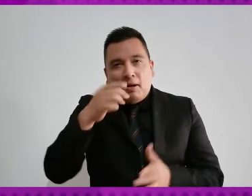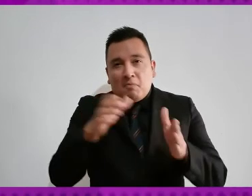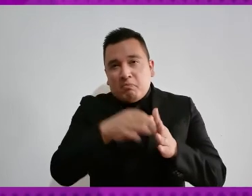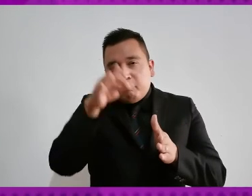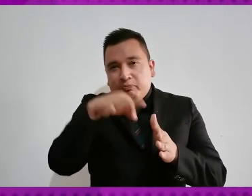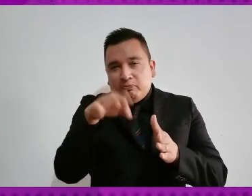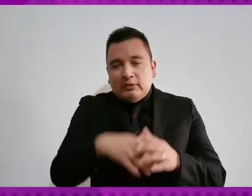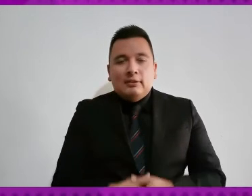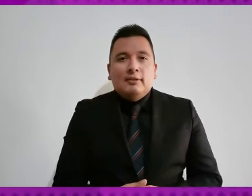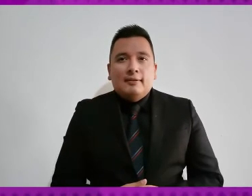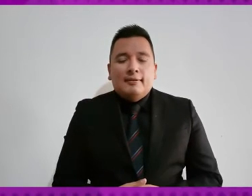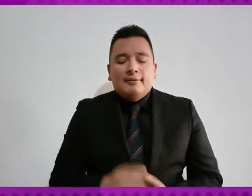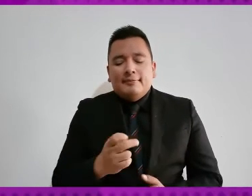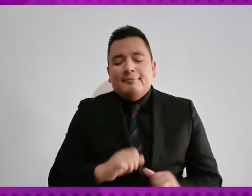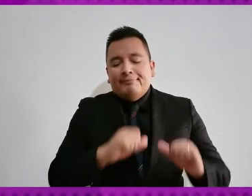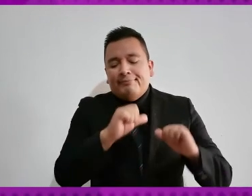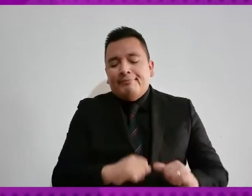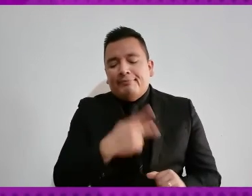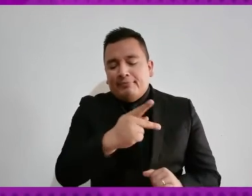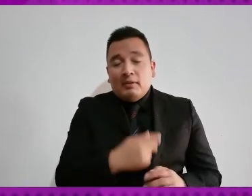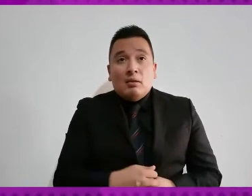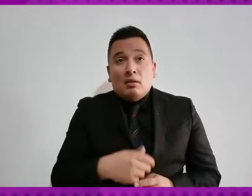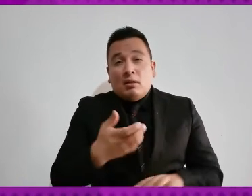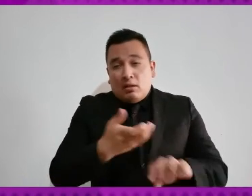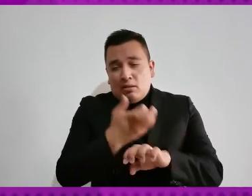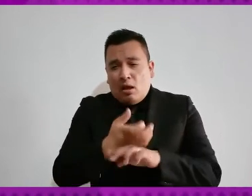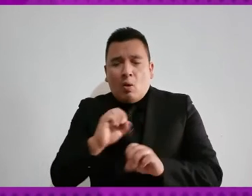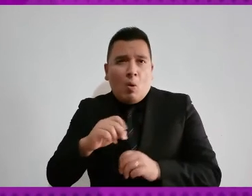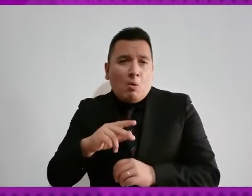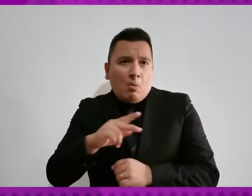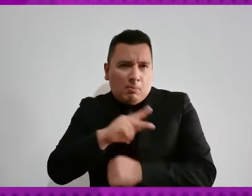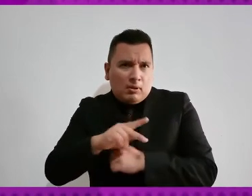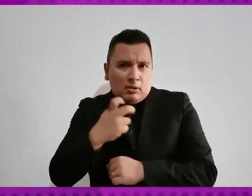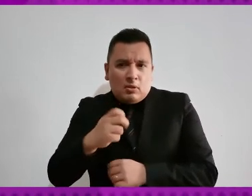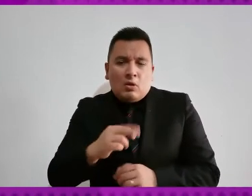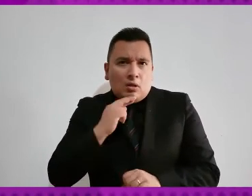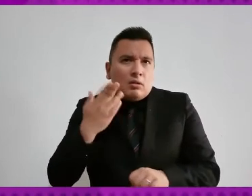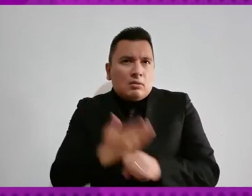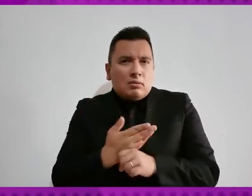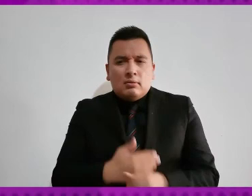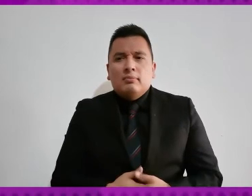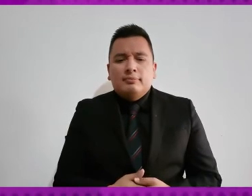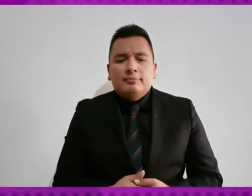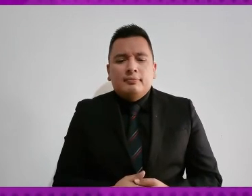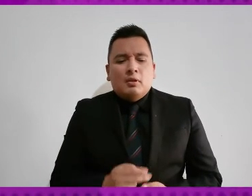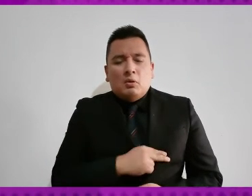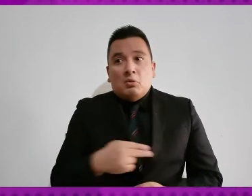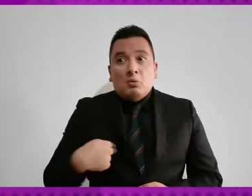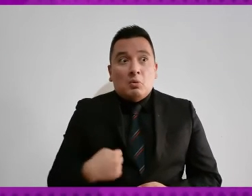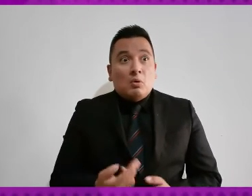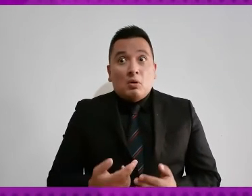de Elecciones, donde las autoridades, tanto locales como nacional, pues tenemos una responsabilidad constitucional y